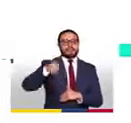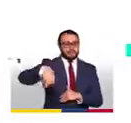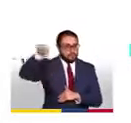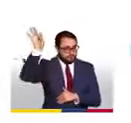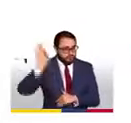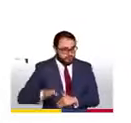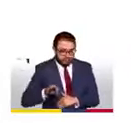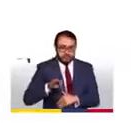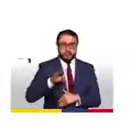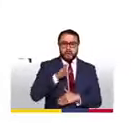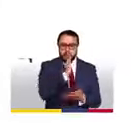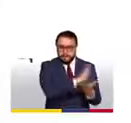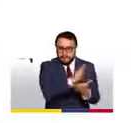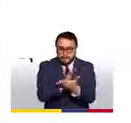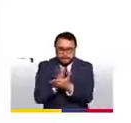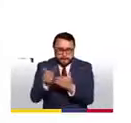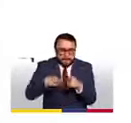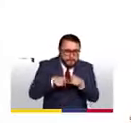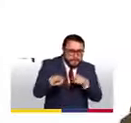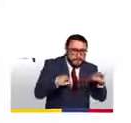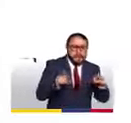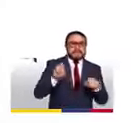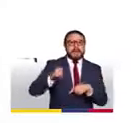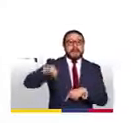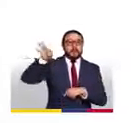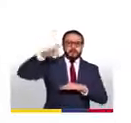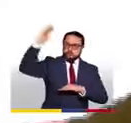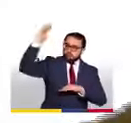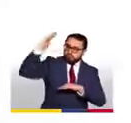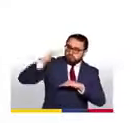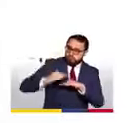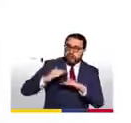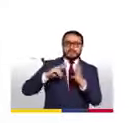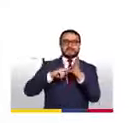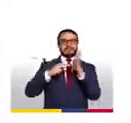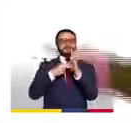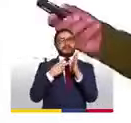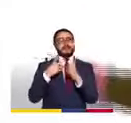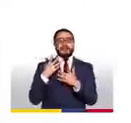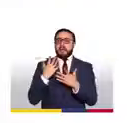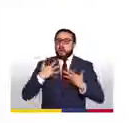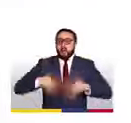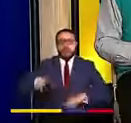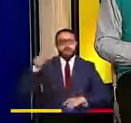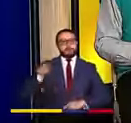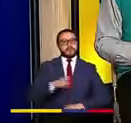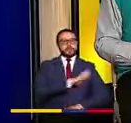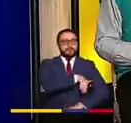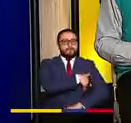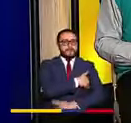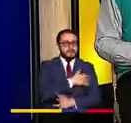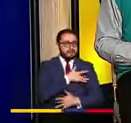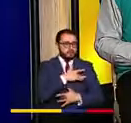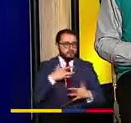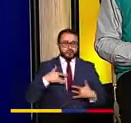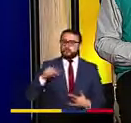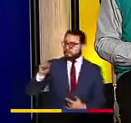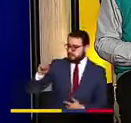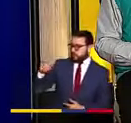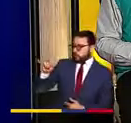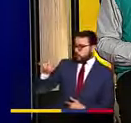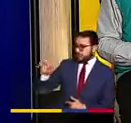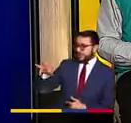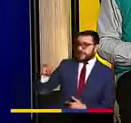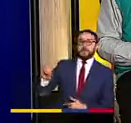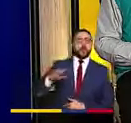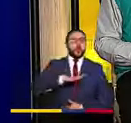67% en razón, pues es un éxito del cual cualquier ministro de salud, Guillermo, cualquier